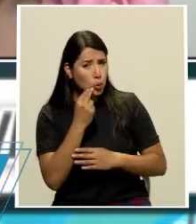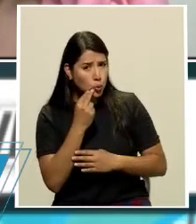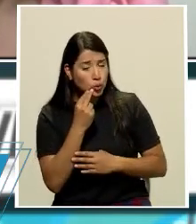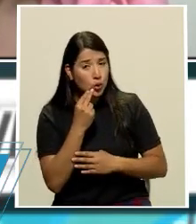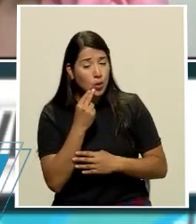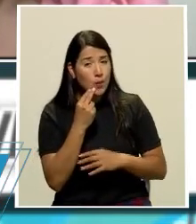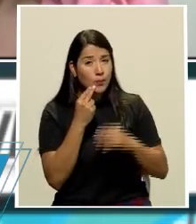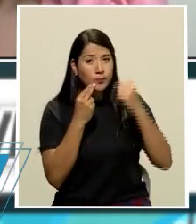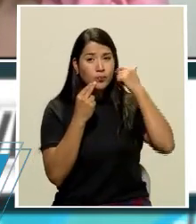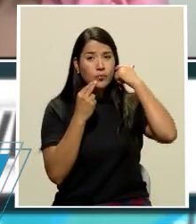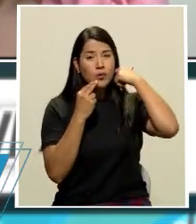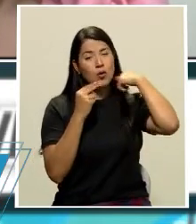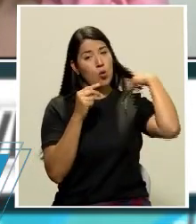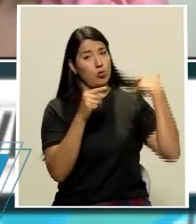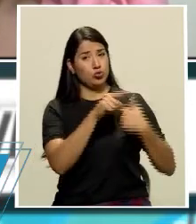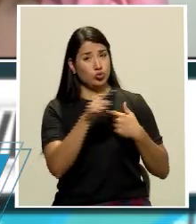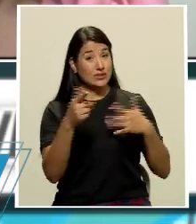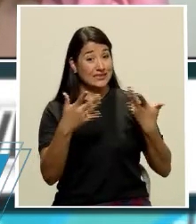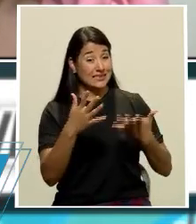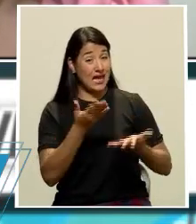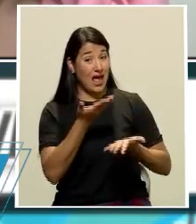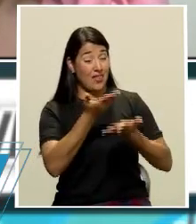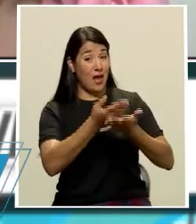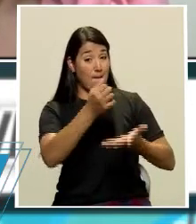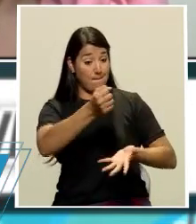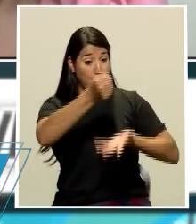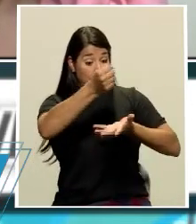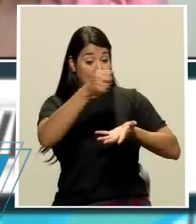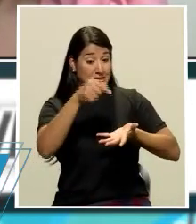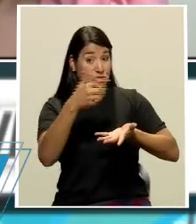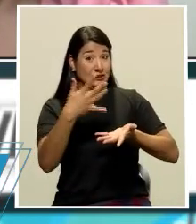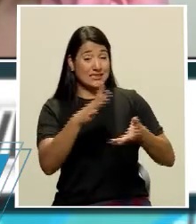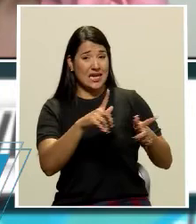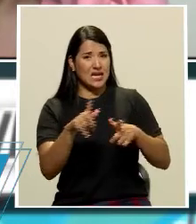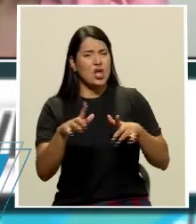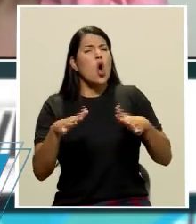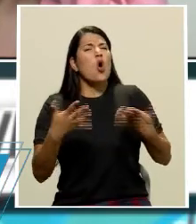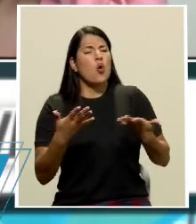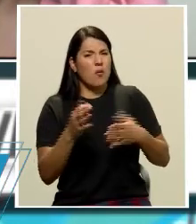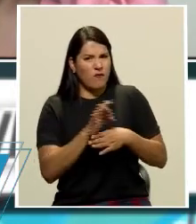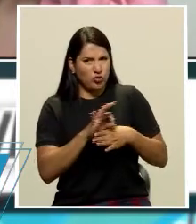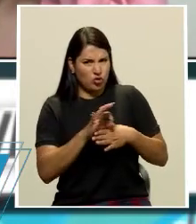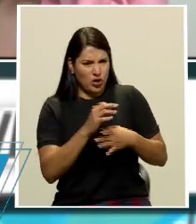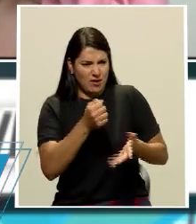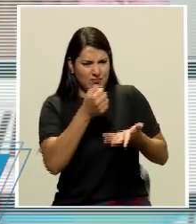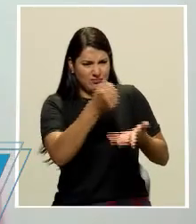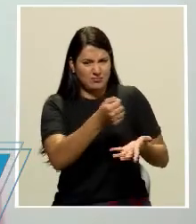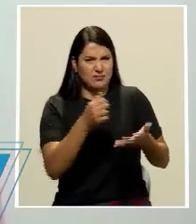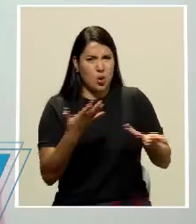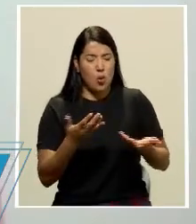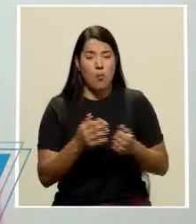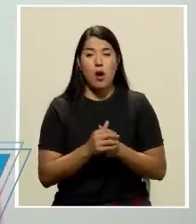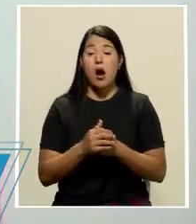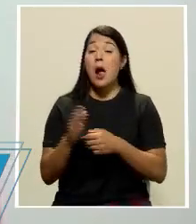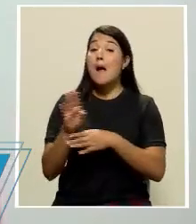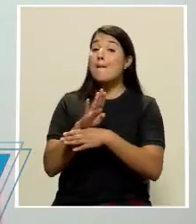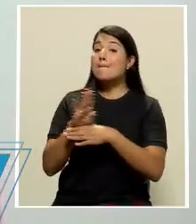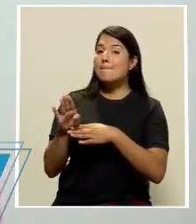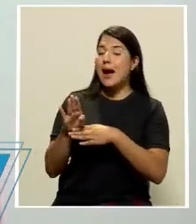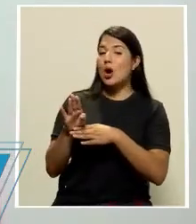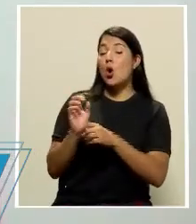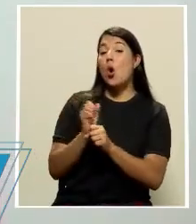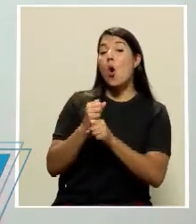como paquetes que ya están contemplados o cómo funciona? El banco